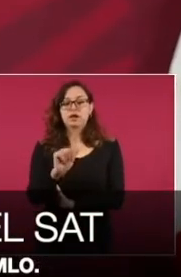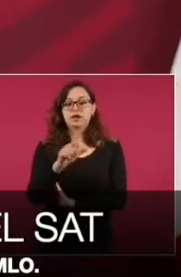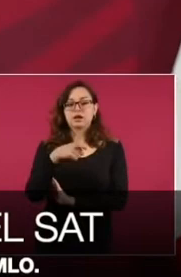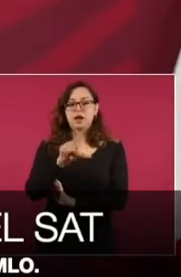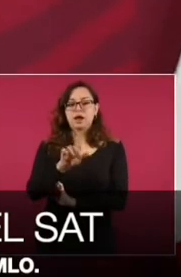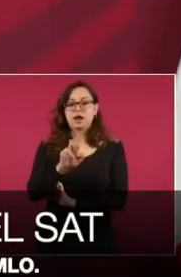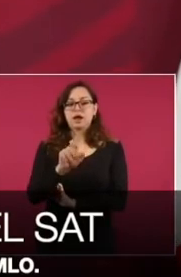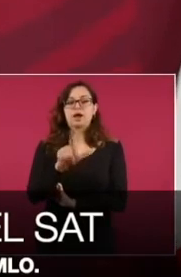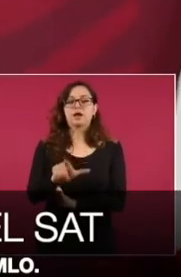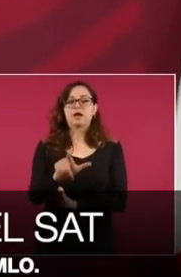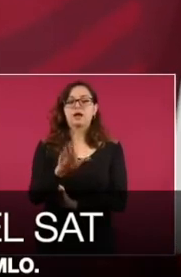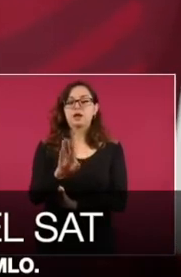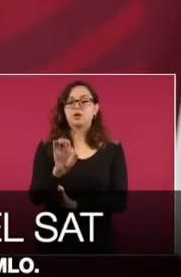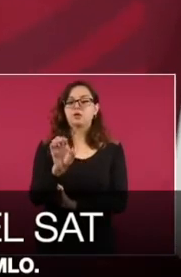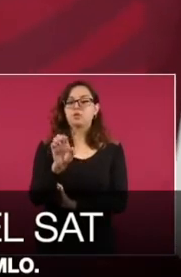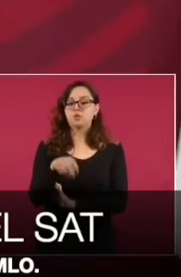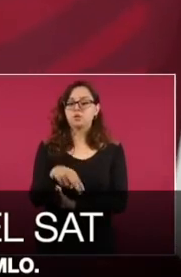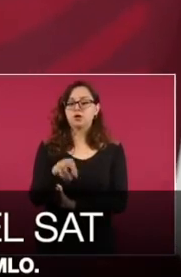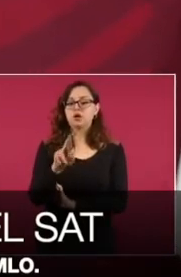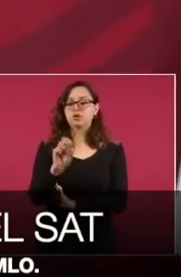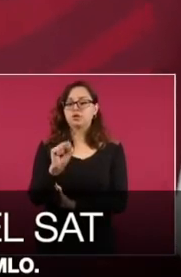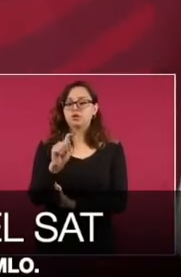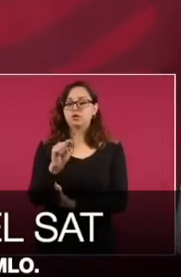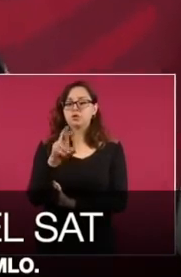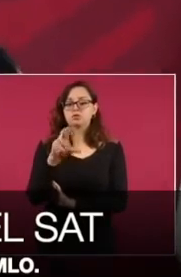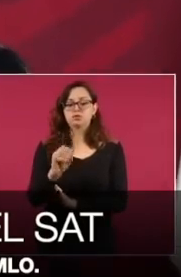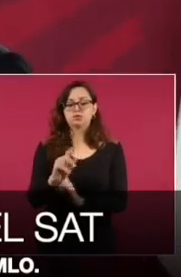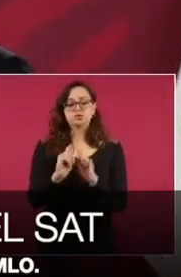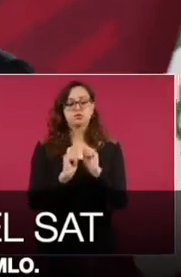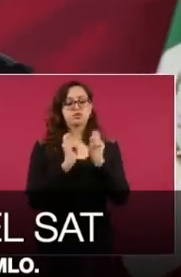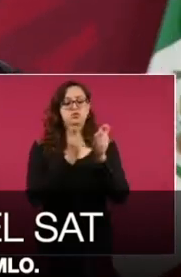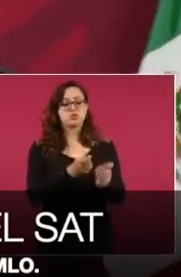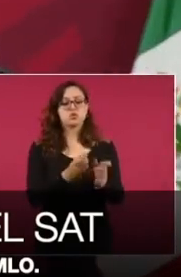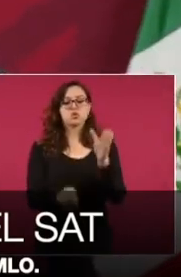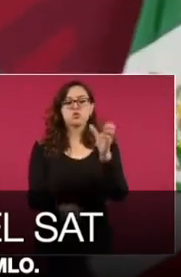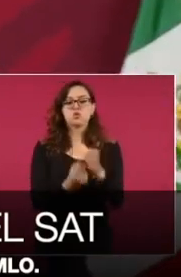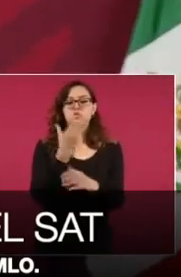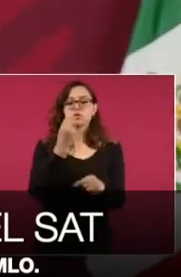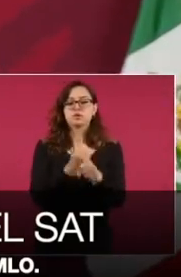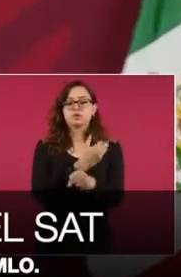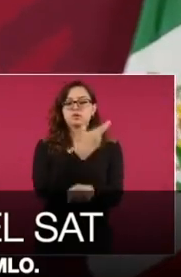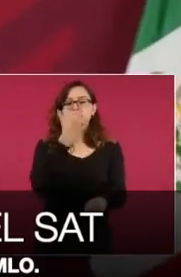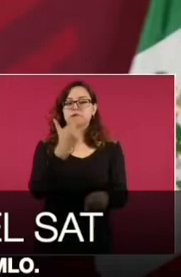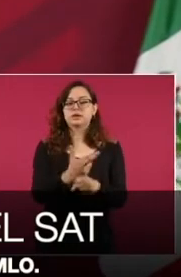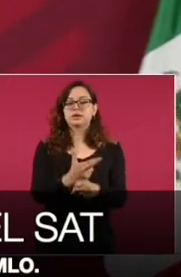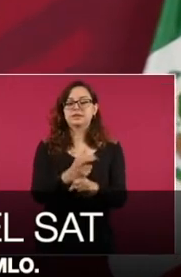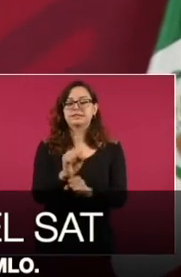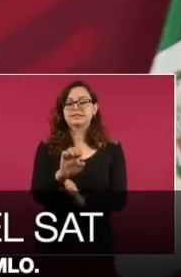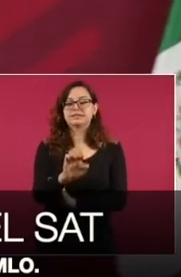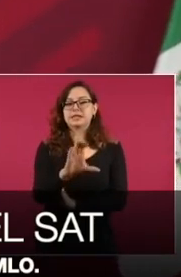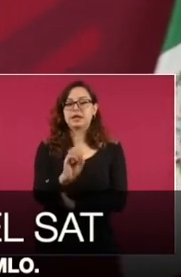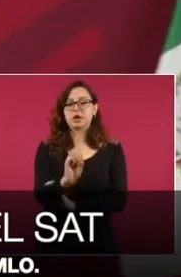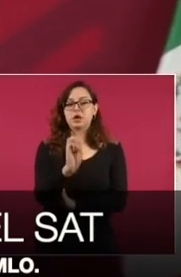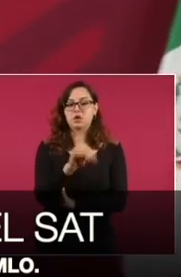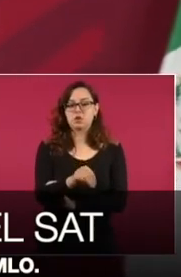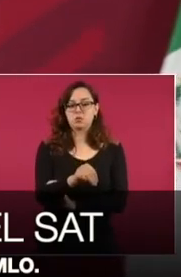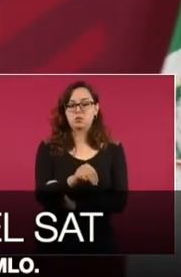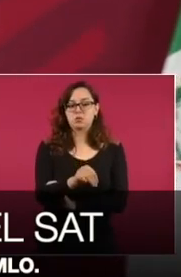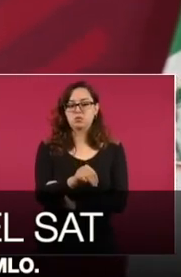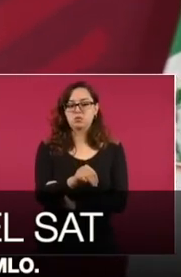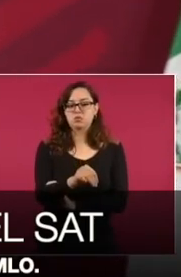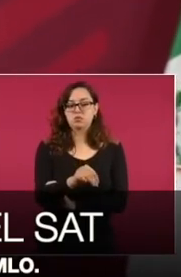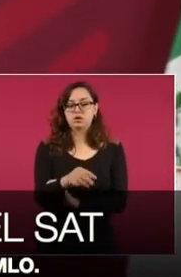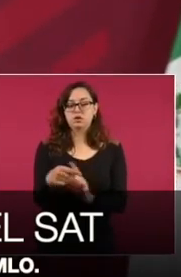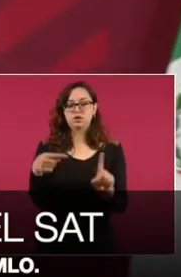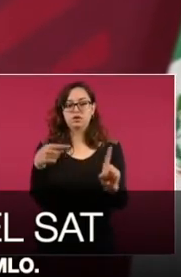renuncia. Ahora se desempeña como directora del SAT y ha tenido muy buen trabajo porque no ha disminuido, dijo, la